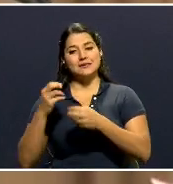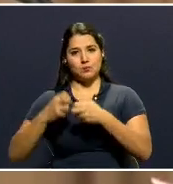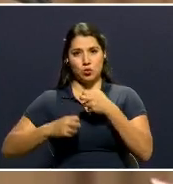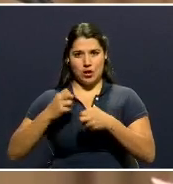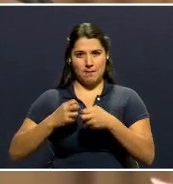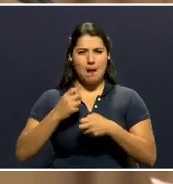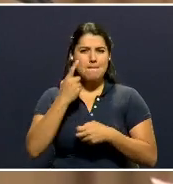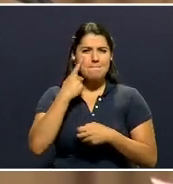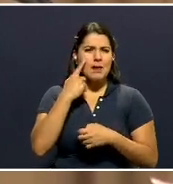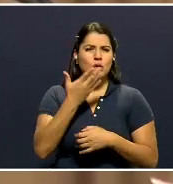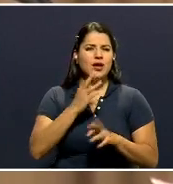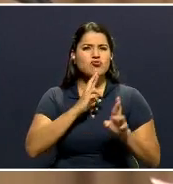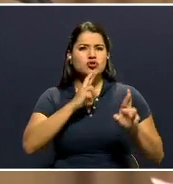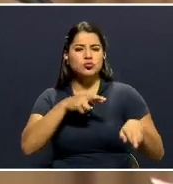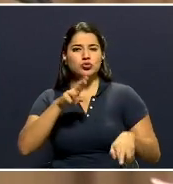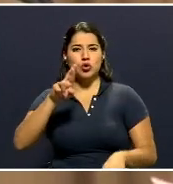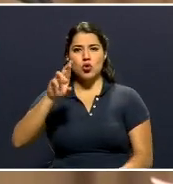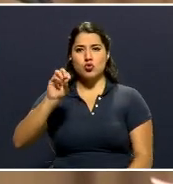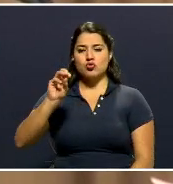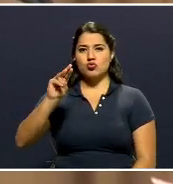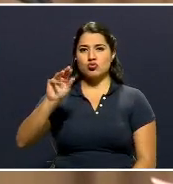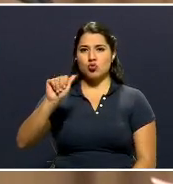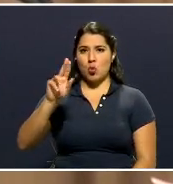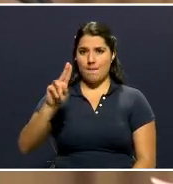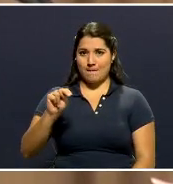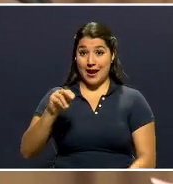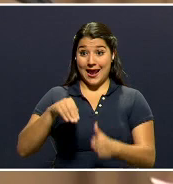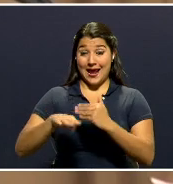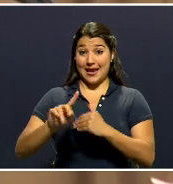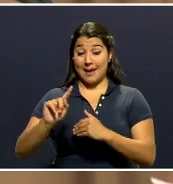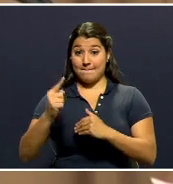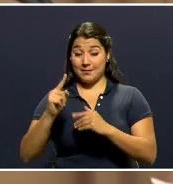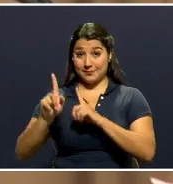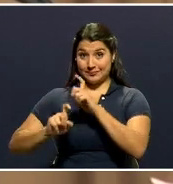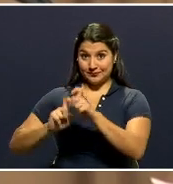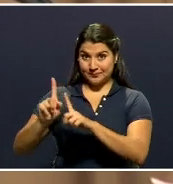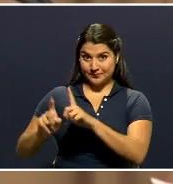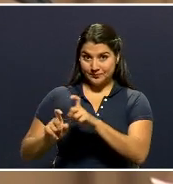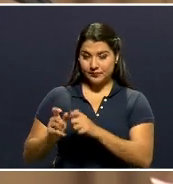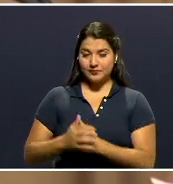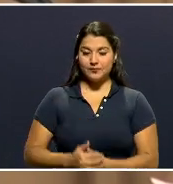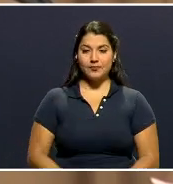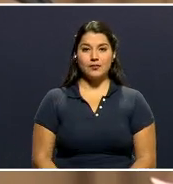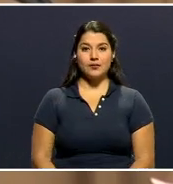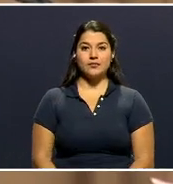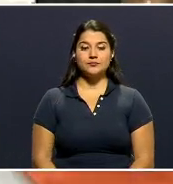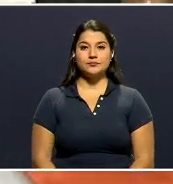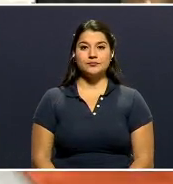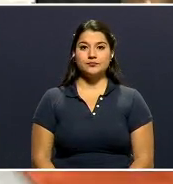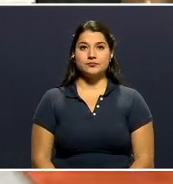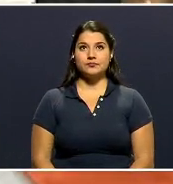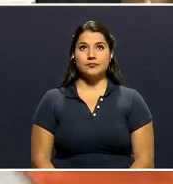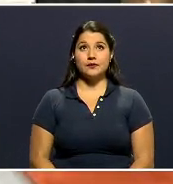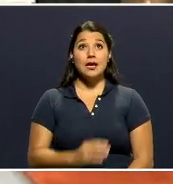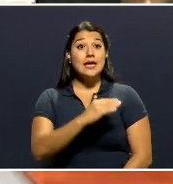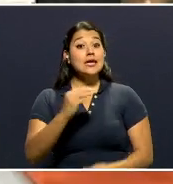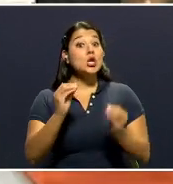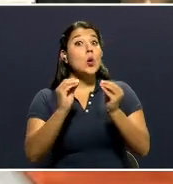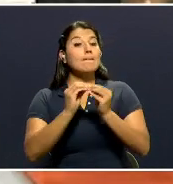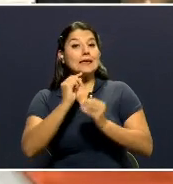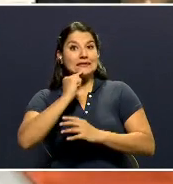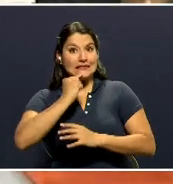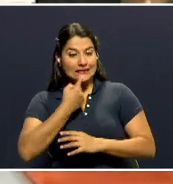que ha dicho don Román en esta primera intervención que hacía ante los diputados. Y lo más grave de todo